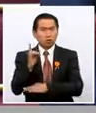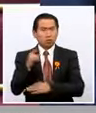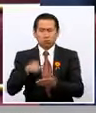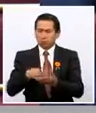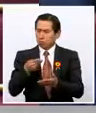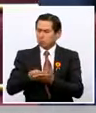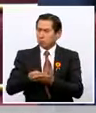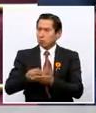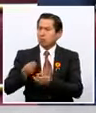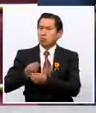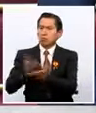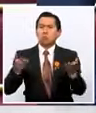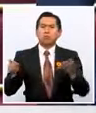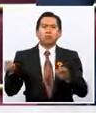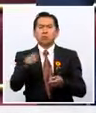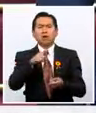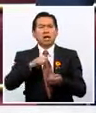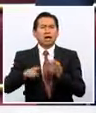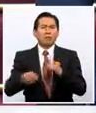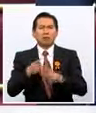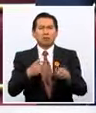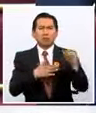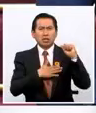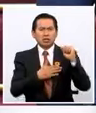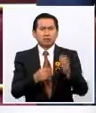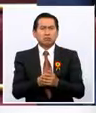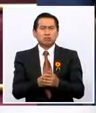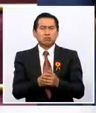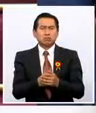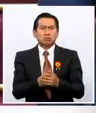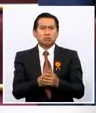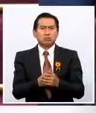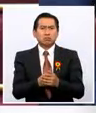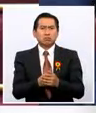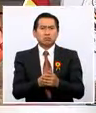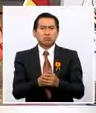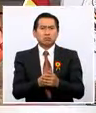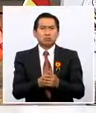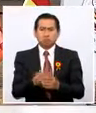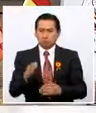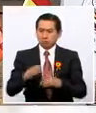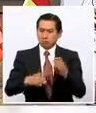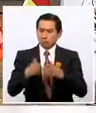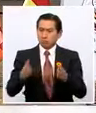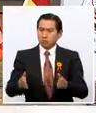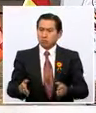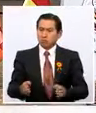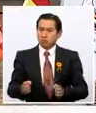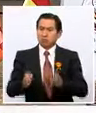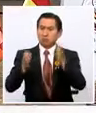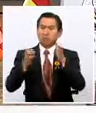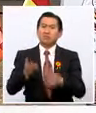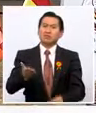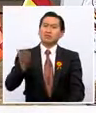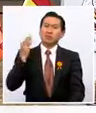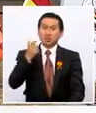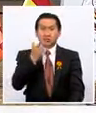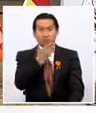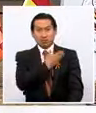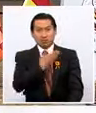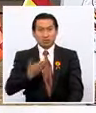amistades del más con el precio del palacio que se mandó a hacer el anterior presidente